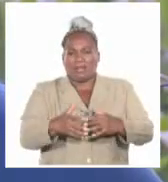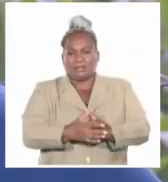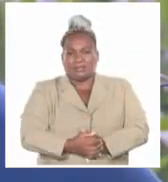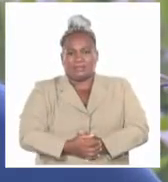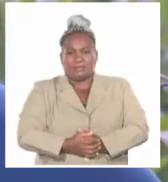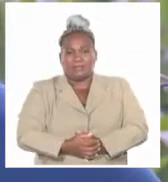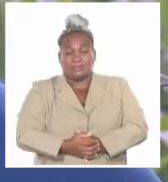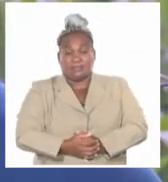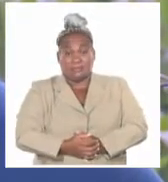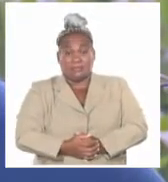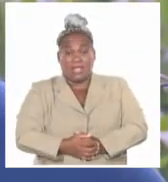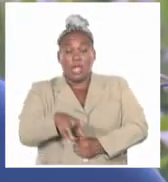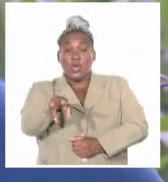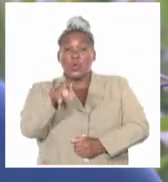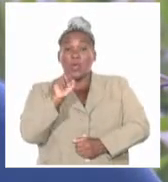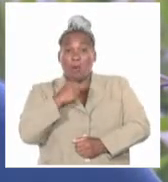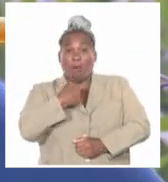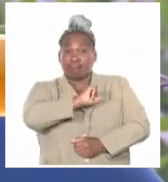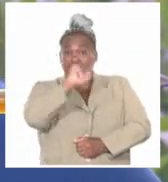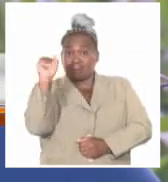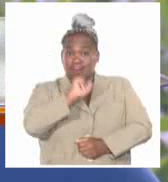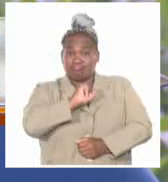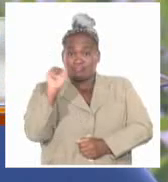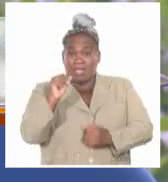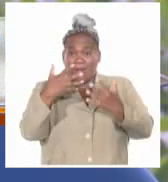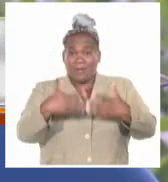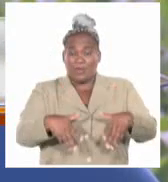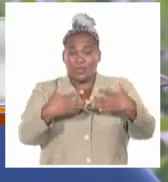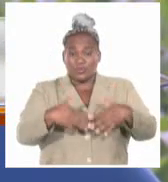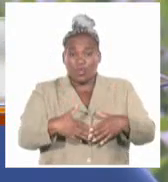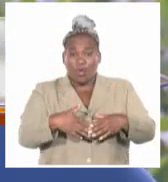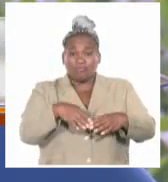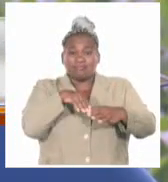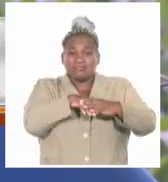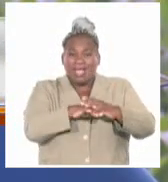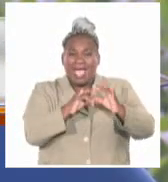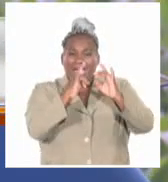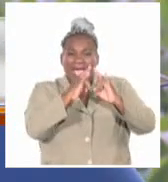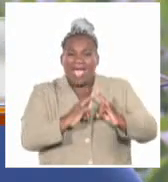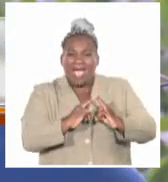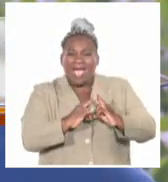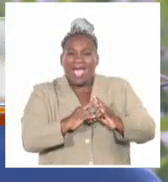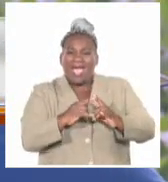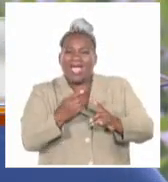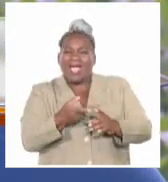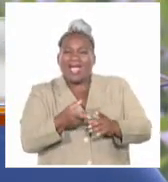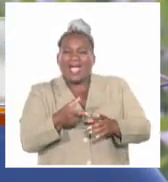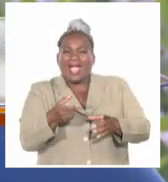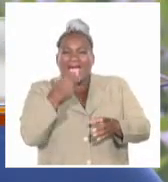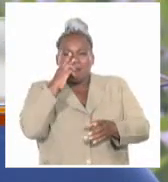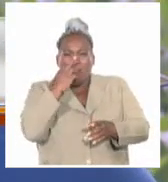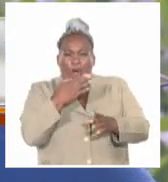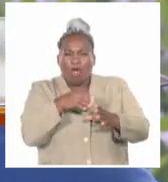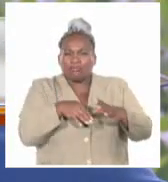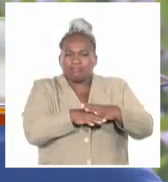novedoso que hemos logrado es la producción de carbón en la finca. Una para reducir los costos en nuestros